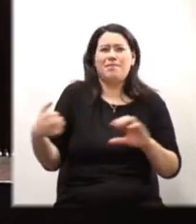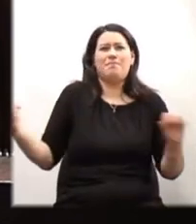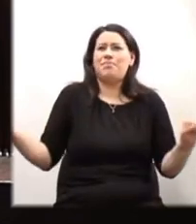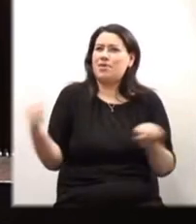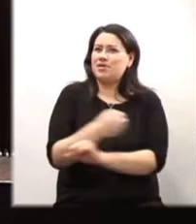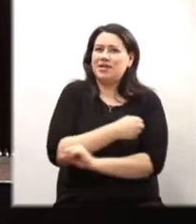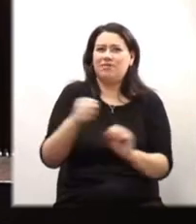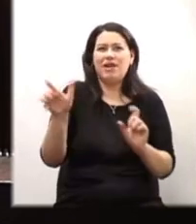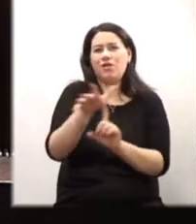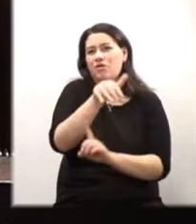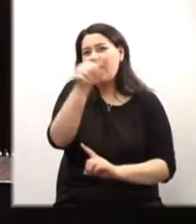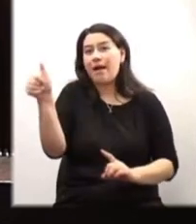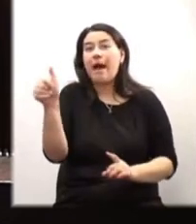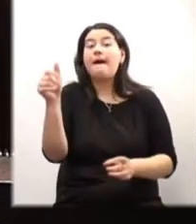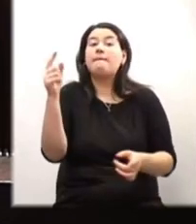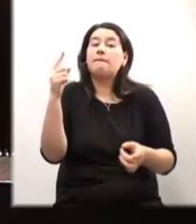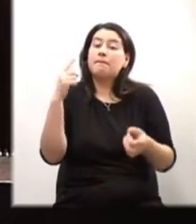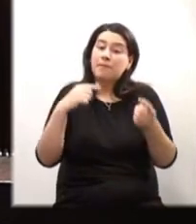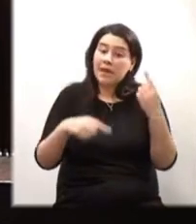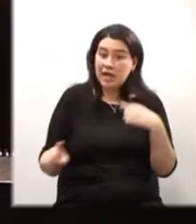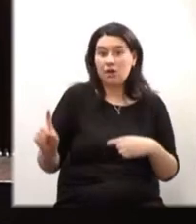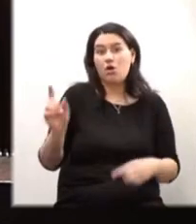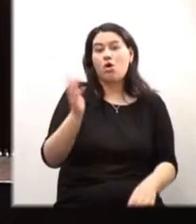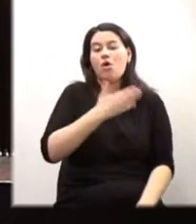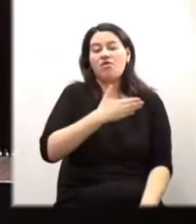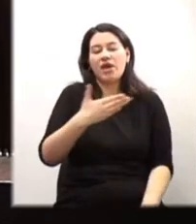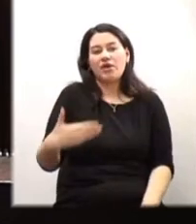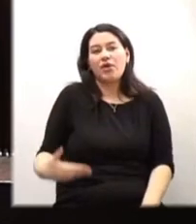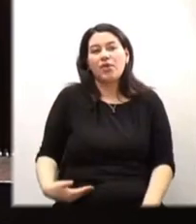inviable, pero después igual el gobierno